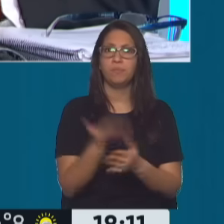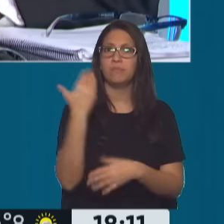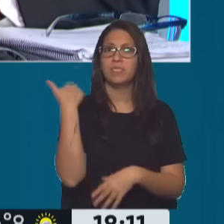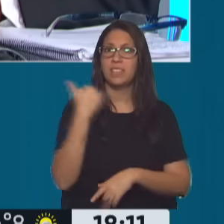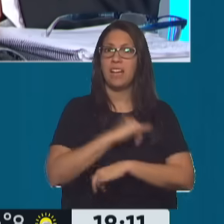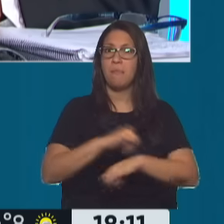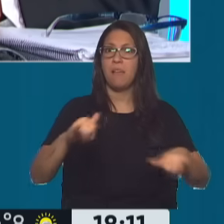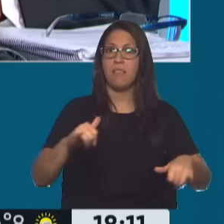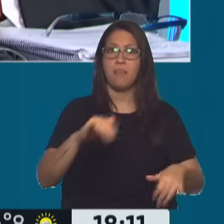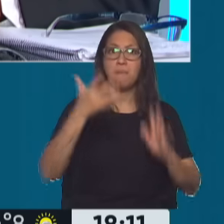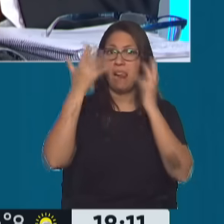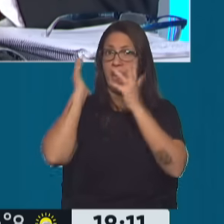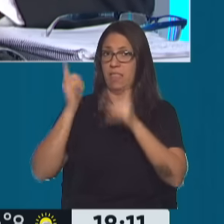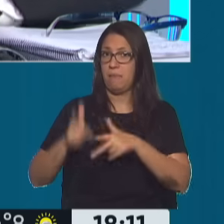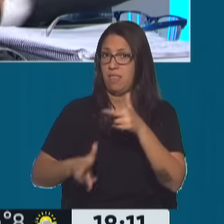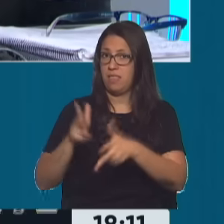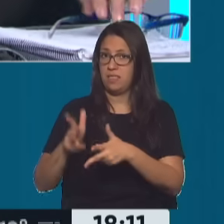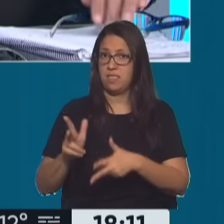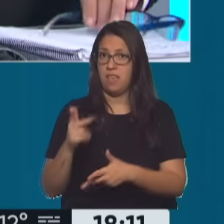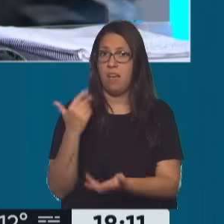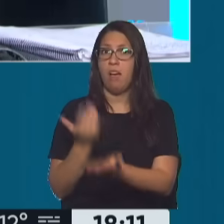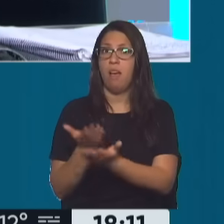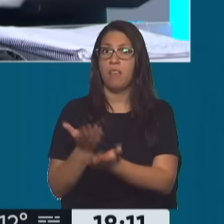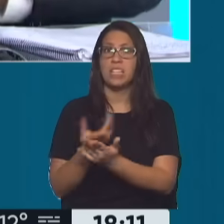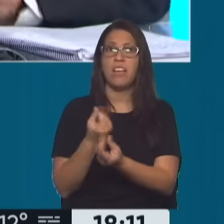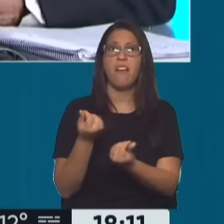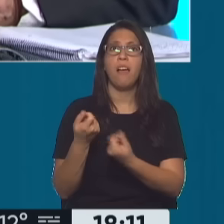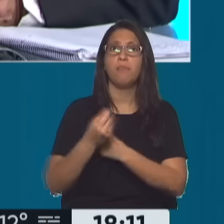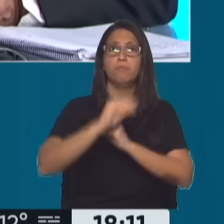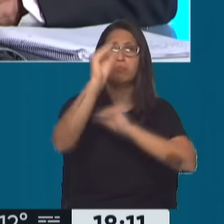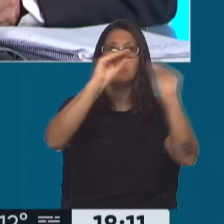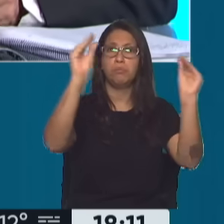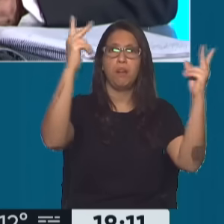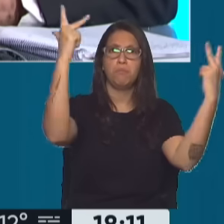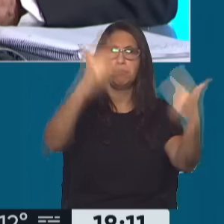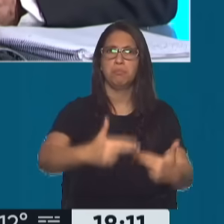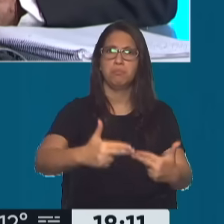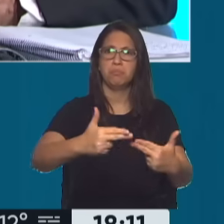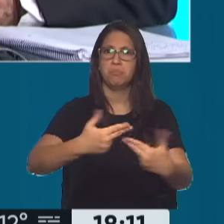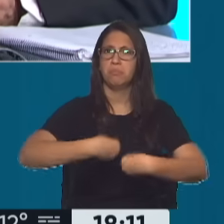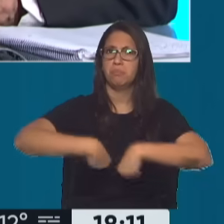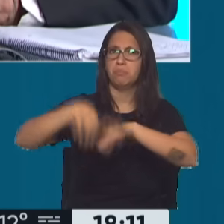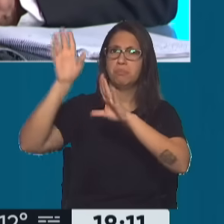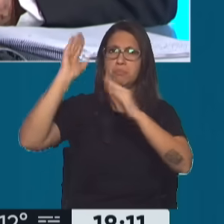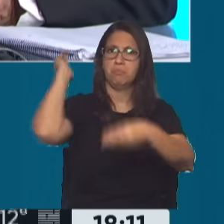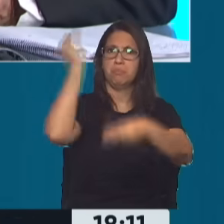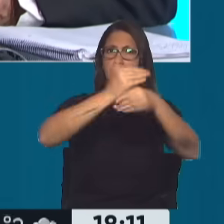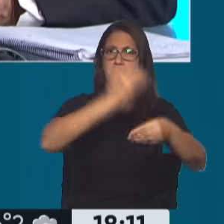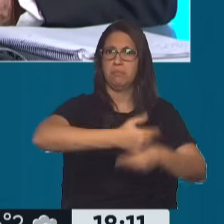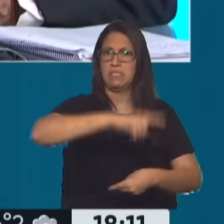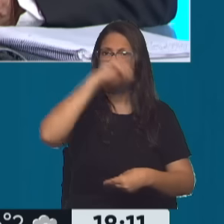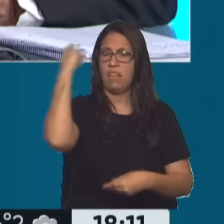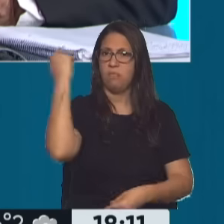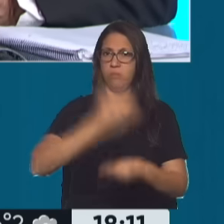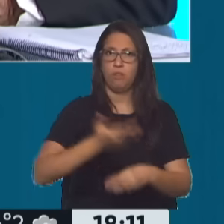proponía Javier Milei. El otro propone desfinanciar, claro, tirar todo por la ventana, cerrar todo lo que sea estatal. Hoy a la